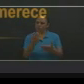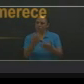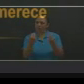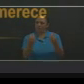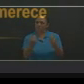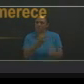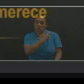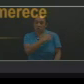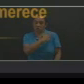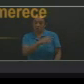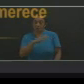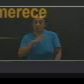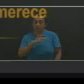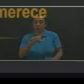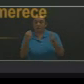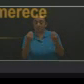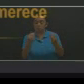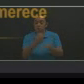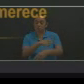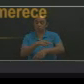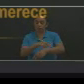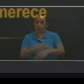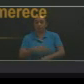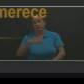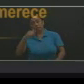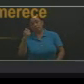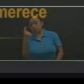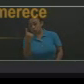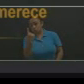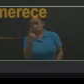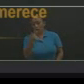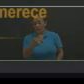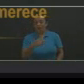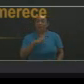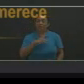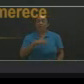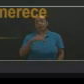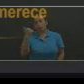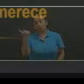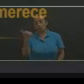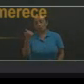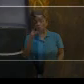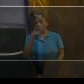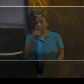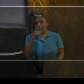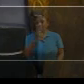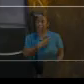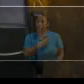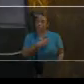otra persona que solo tenía una oveja, y total que le dice que se almorzaron la oveja del que no tenía mucho.